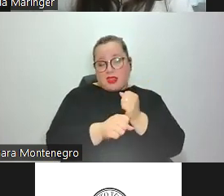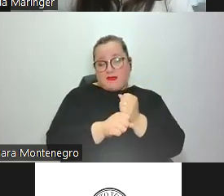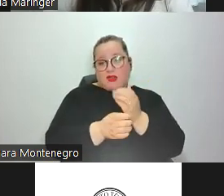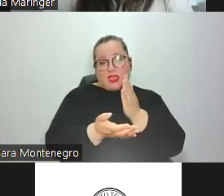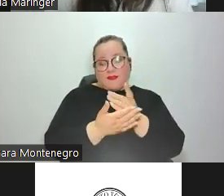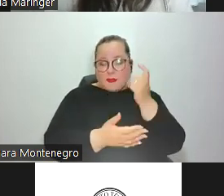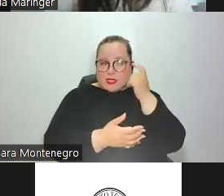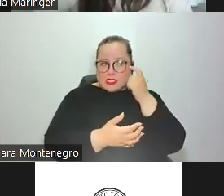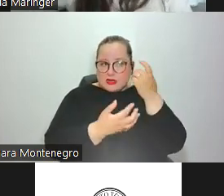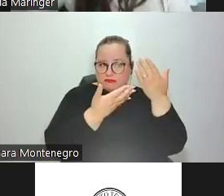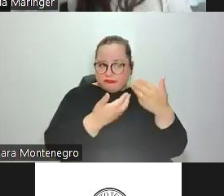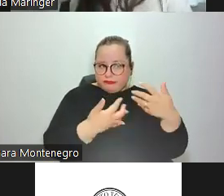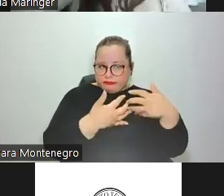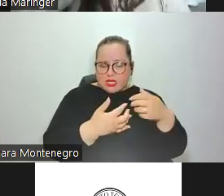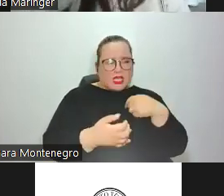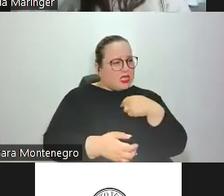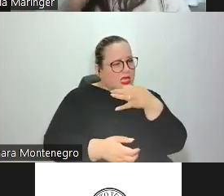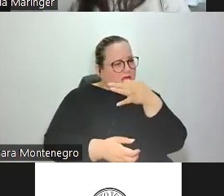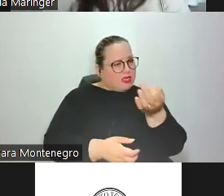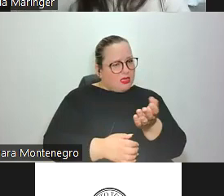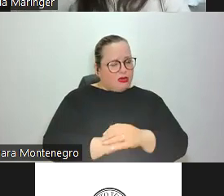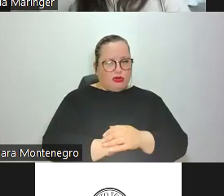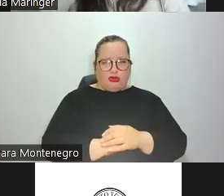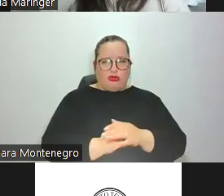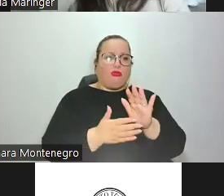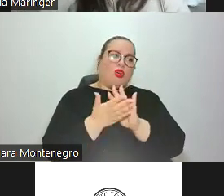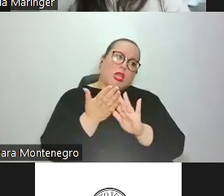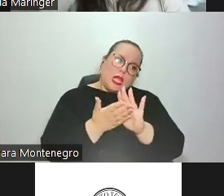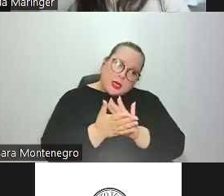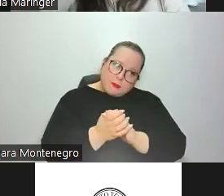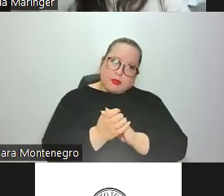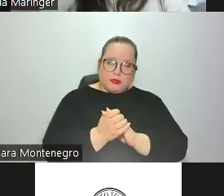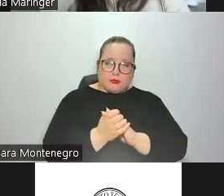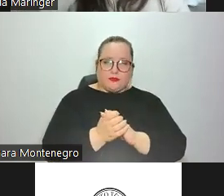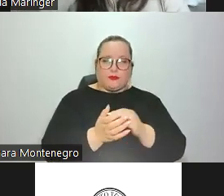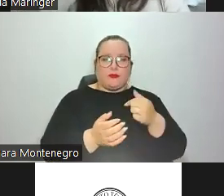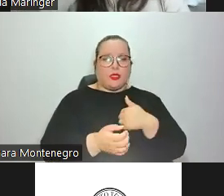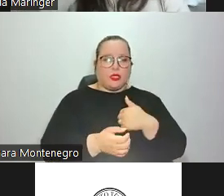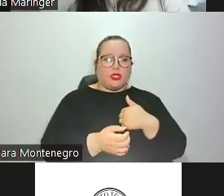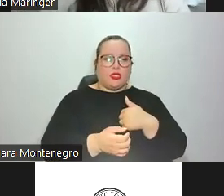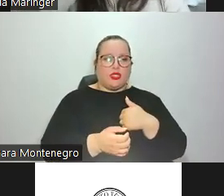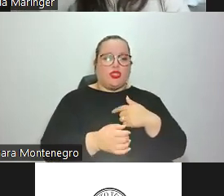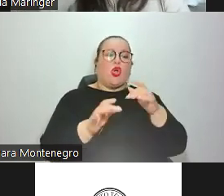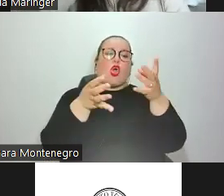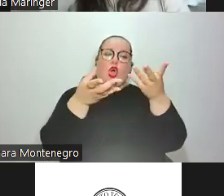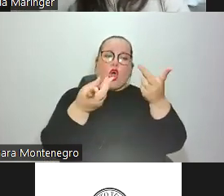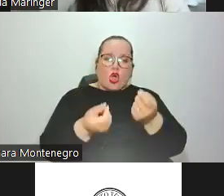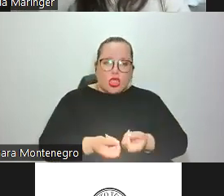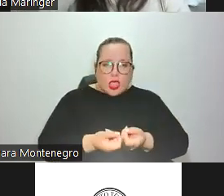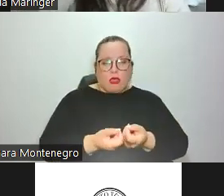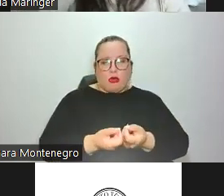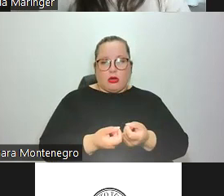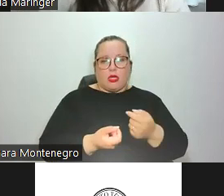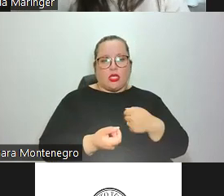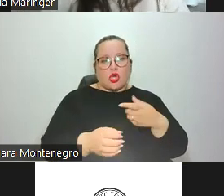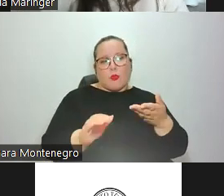muy bien qué mencionas. Por dar un ejemplo, no sé, pues si yo soy contador, ¿ya? Y estoy